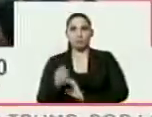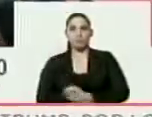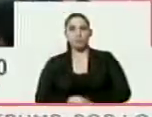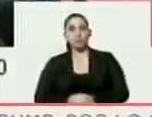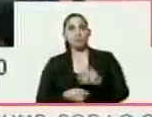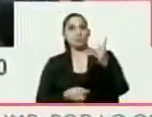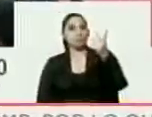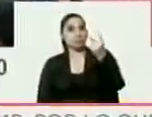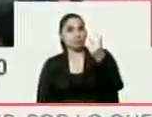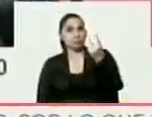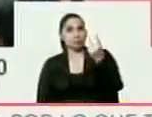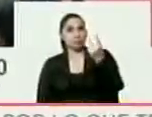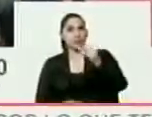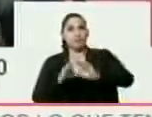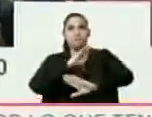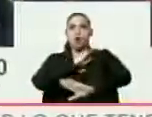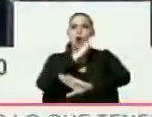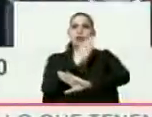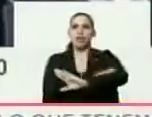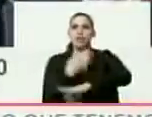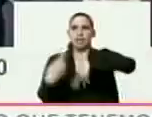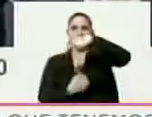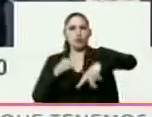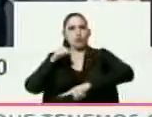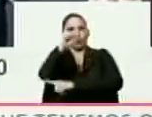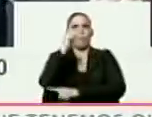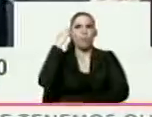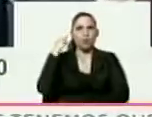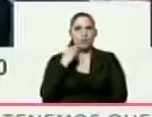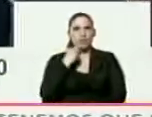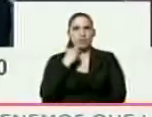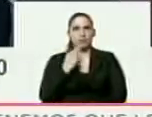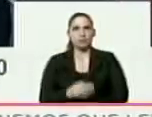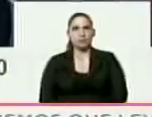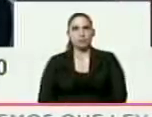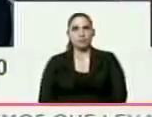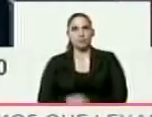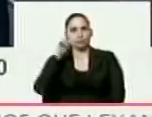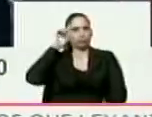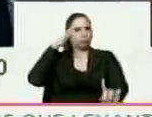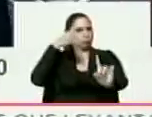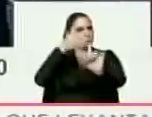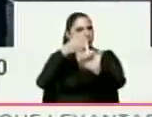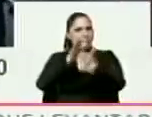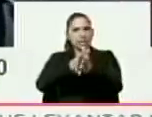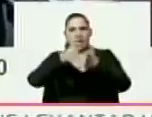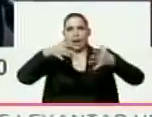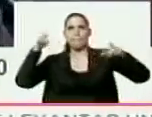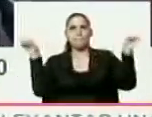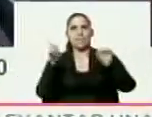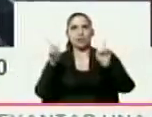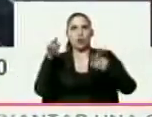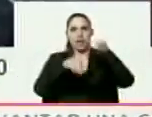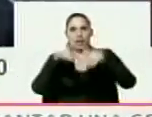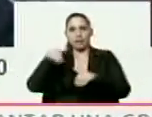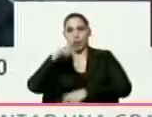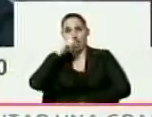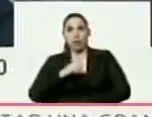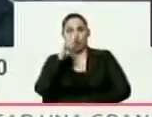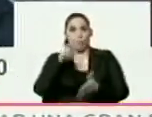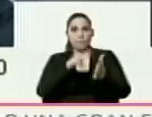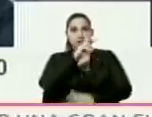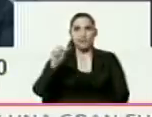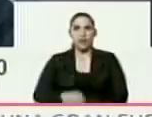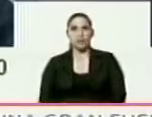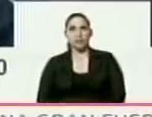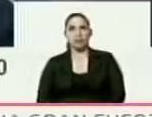Segunda razón, la fortaleza de la revolución bolivariana que apunta hacia una gran victoria electoral este año 2020 de las